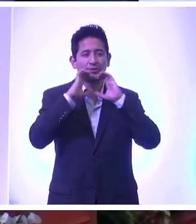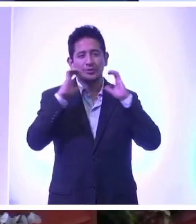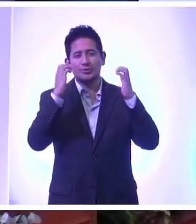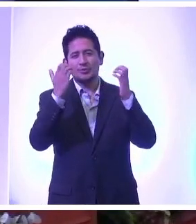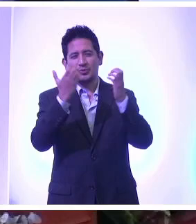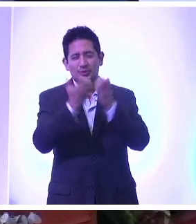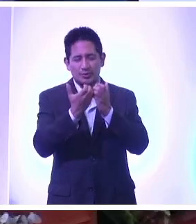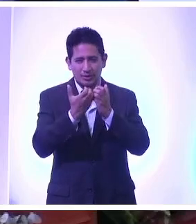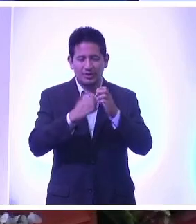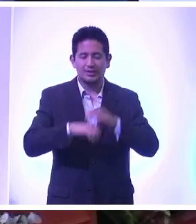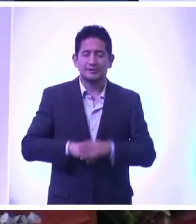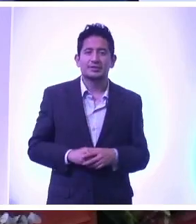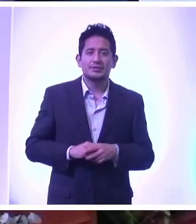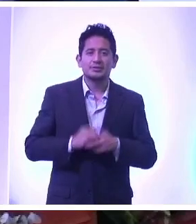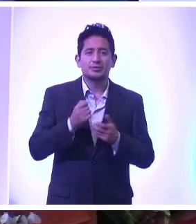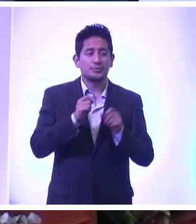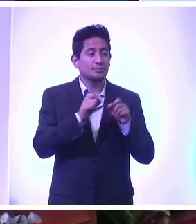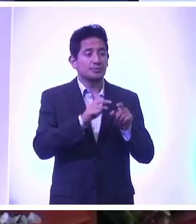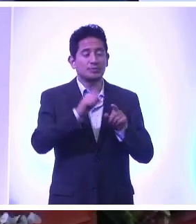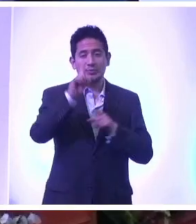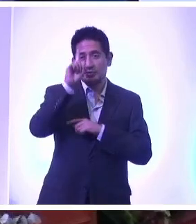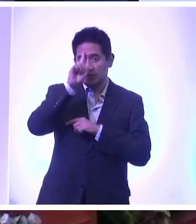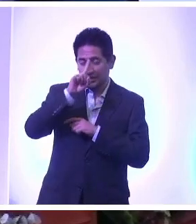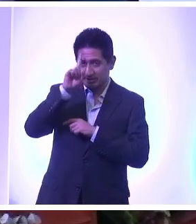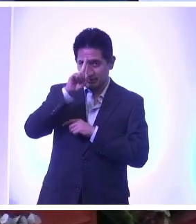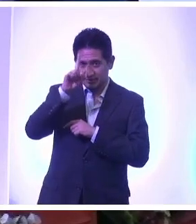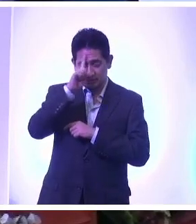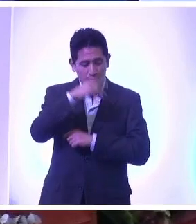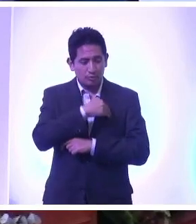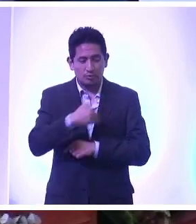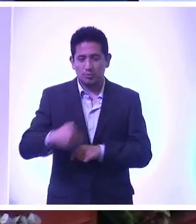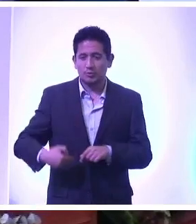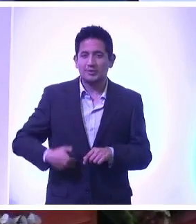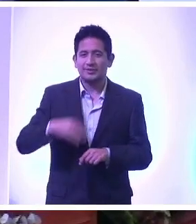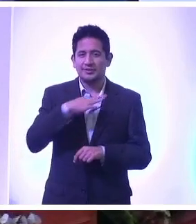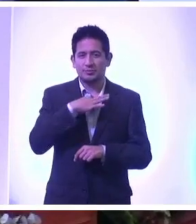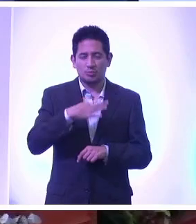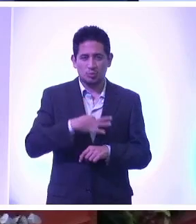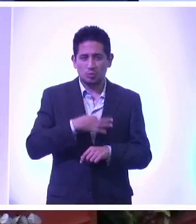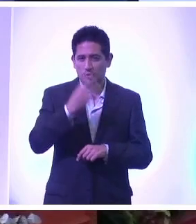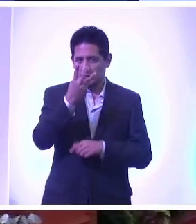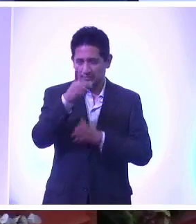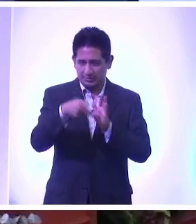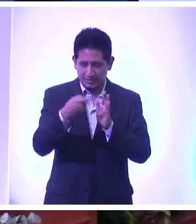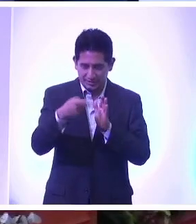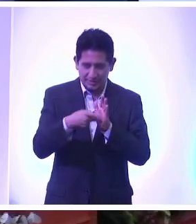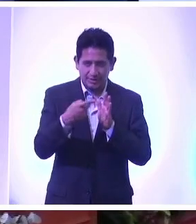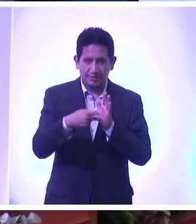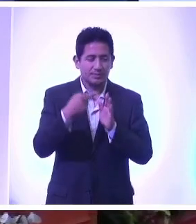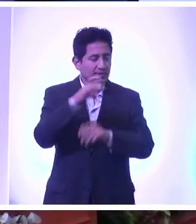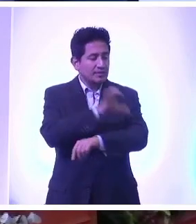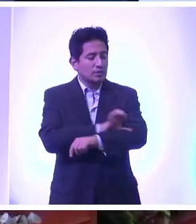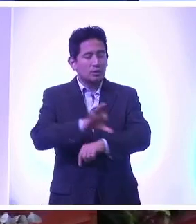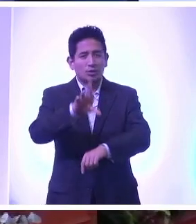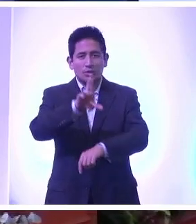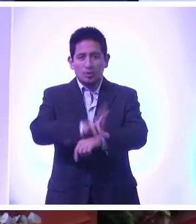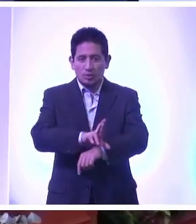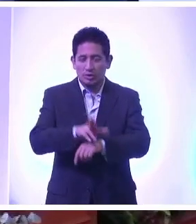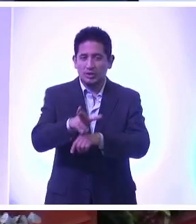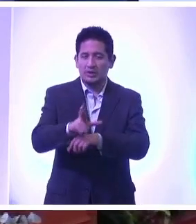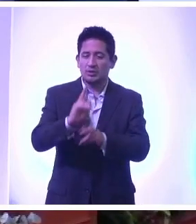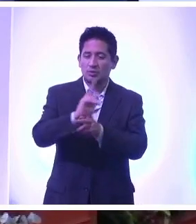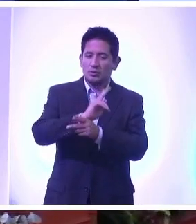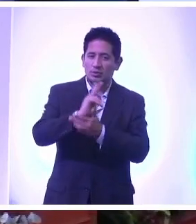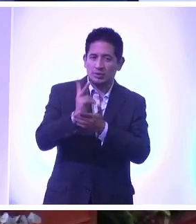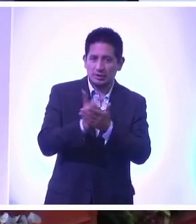periodos asesor del municipio eh de Toluca en tres administraciones coordinador del programa de sondeo de opinión pública